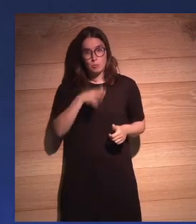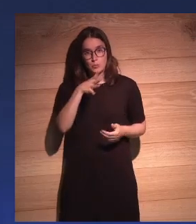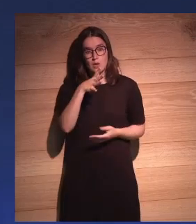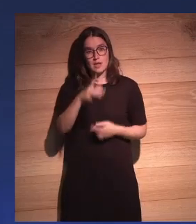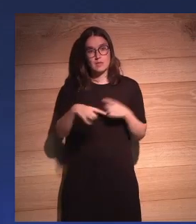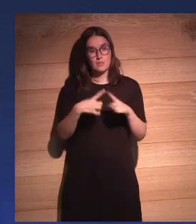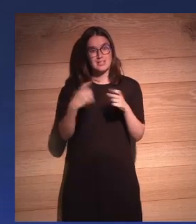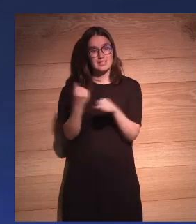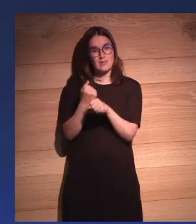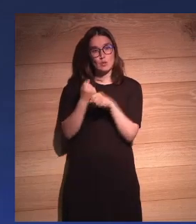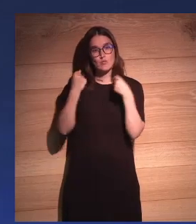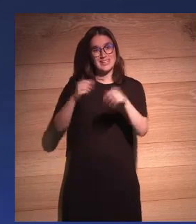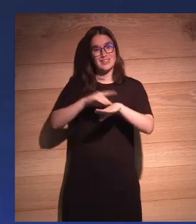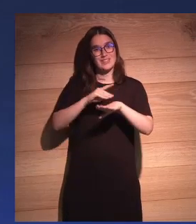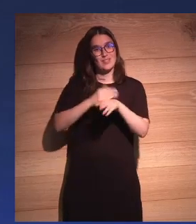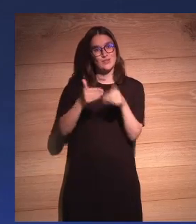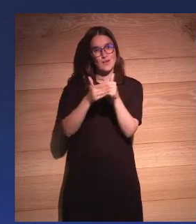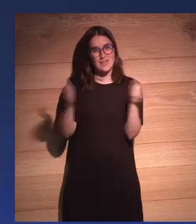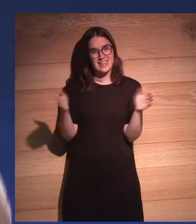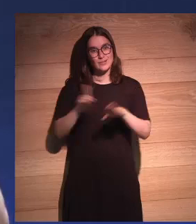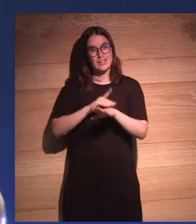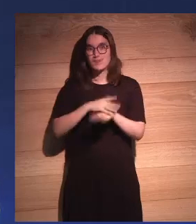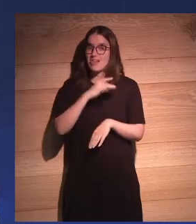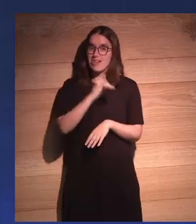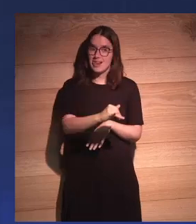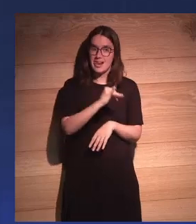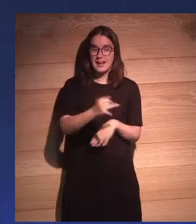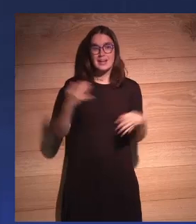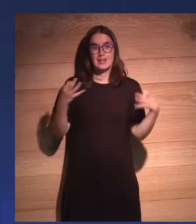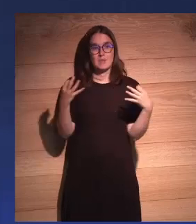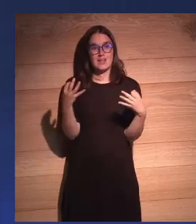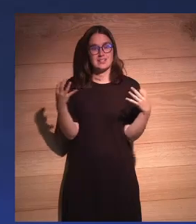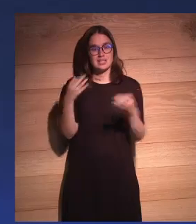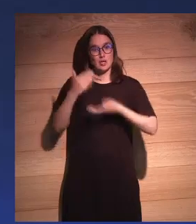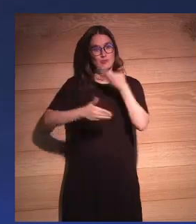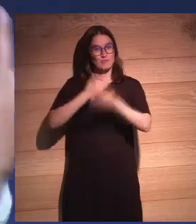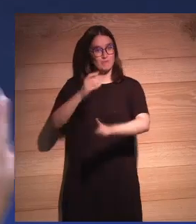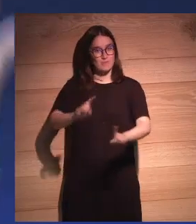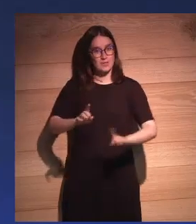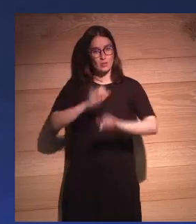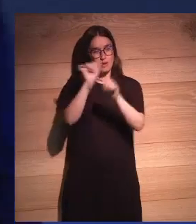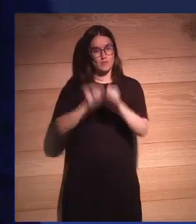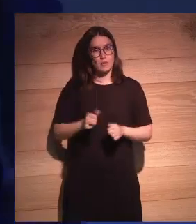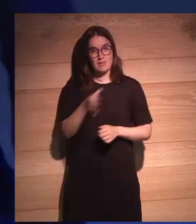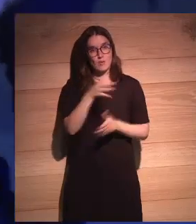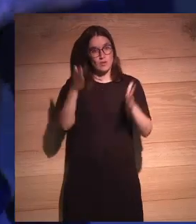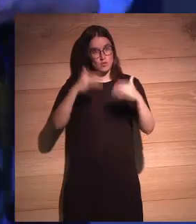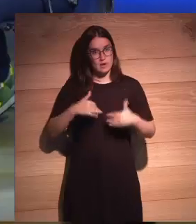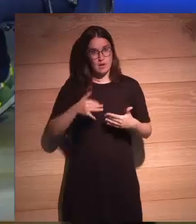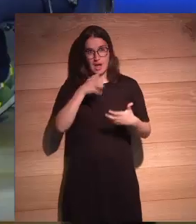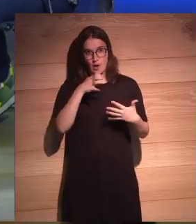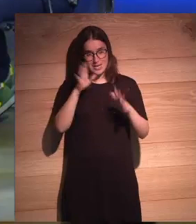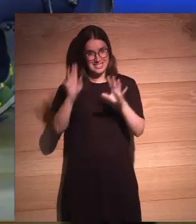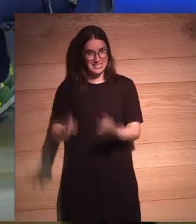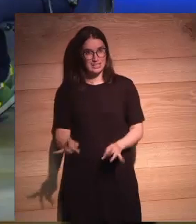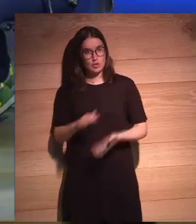ha trabajado mucho con datos abiertos, datos que existen, lo que pasa que no se estaban procesando de manera adecuada y juntar ellos. No